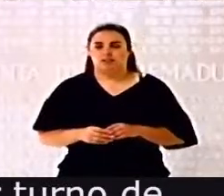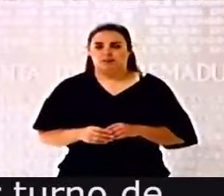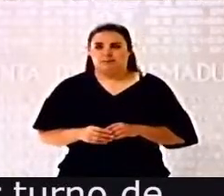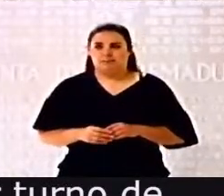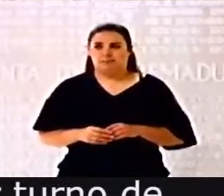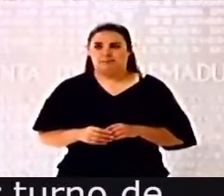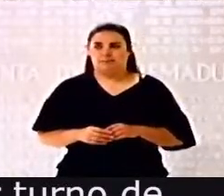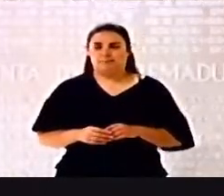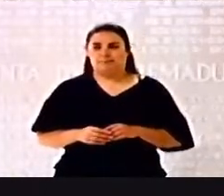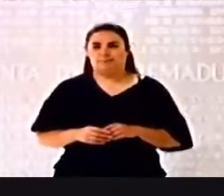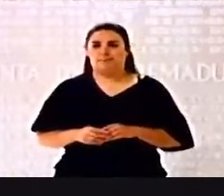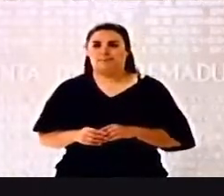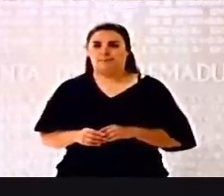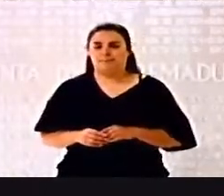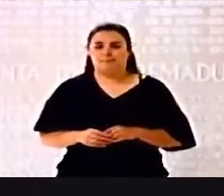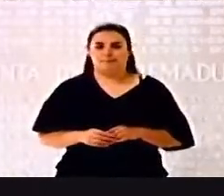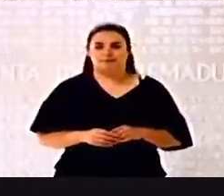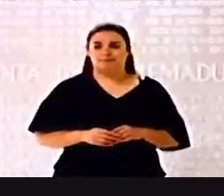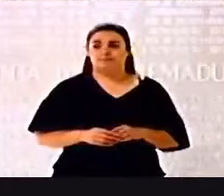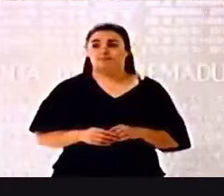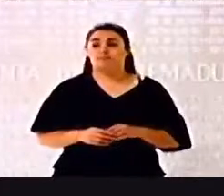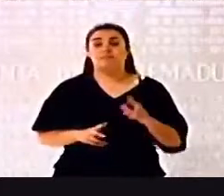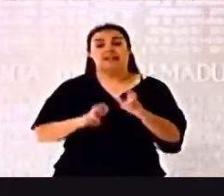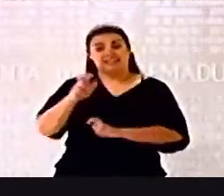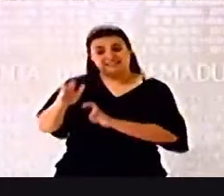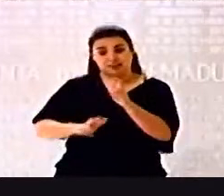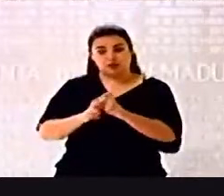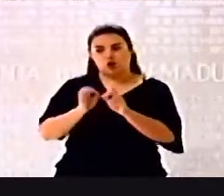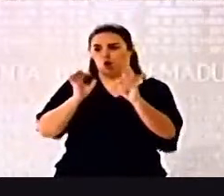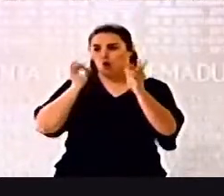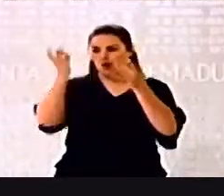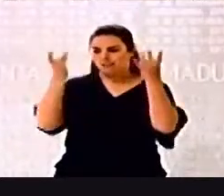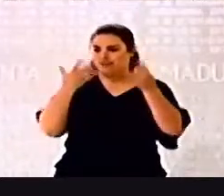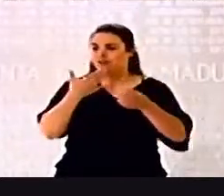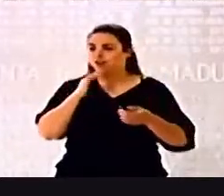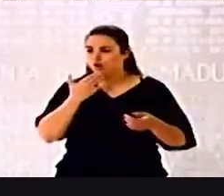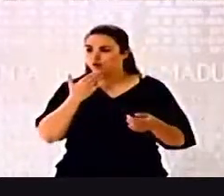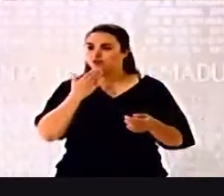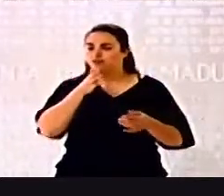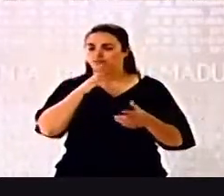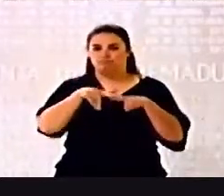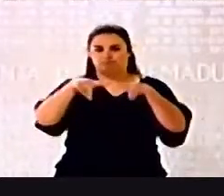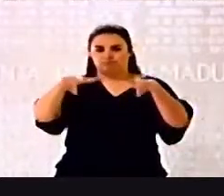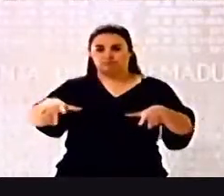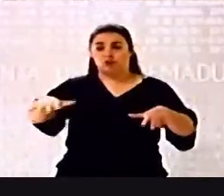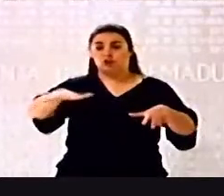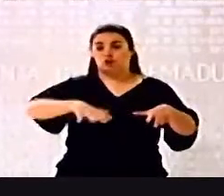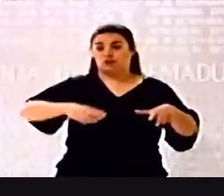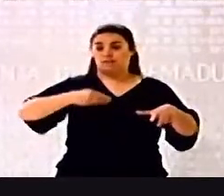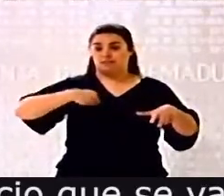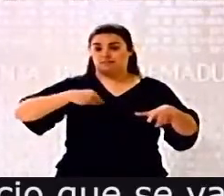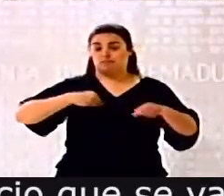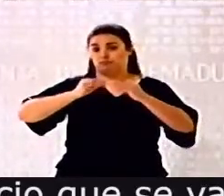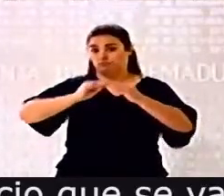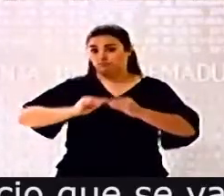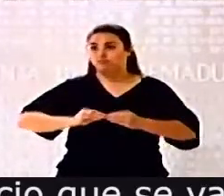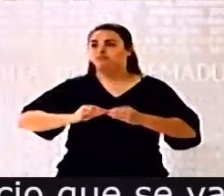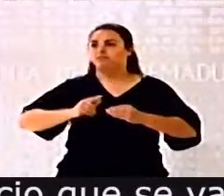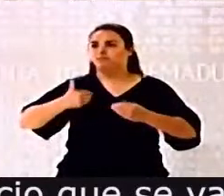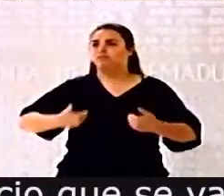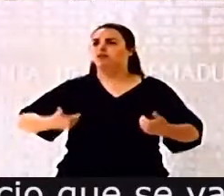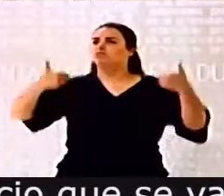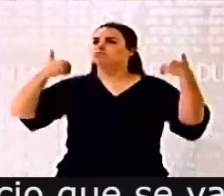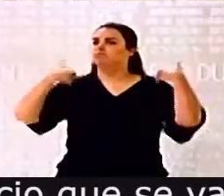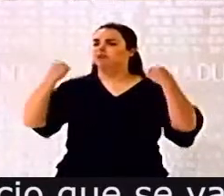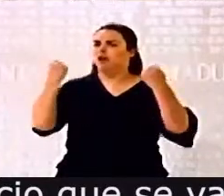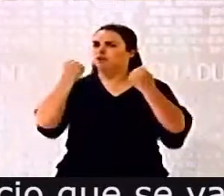Cuando esas atracciones o esas actividades de ocio que se van a instalar en esos sitios correspondan a